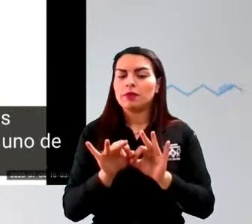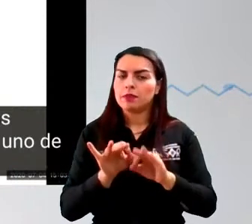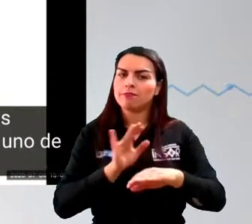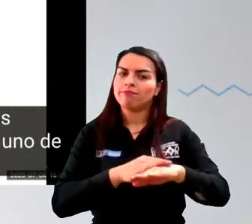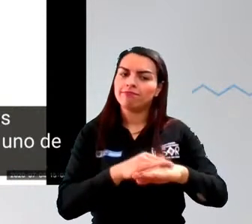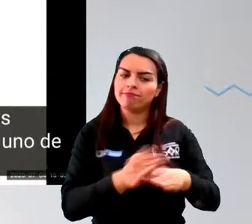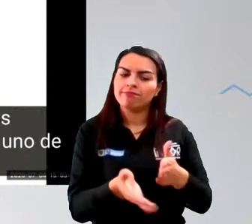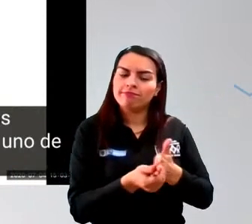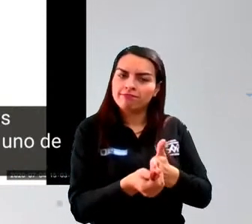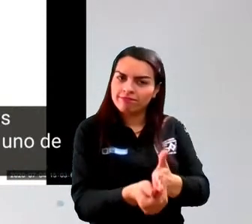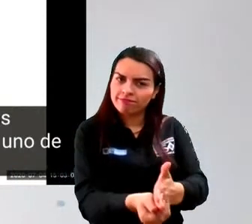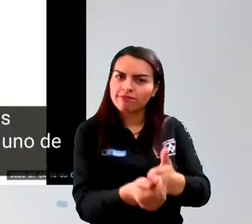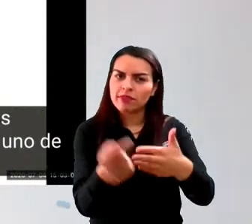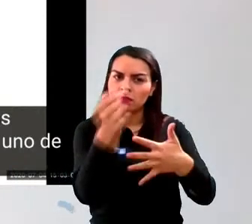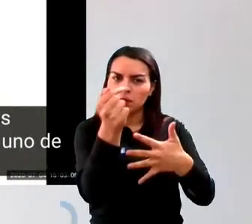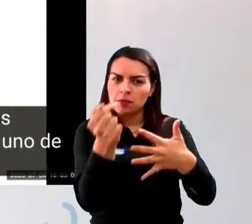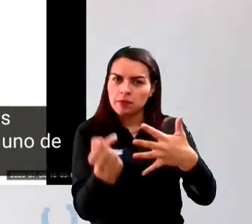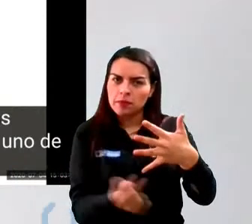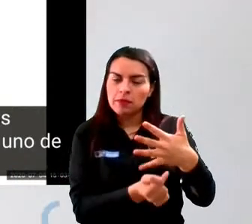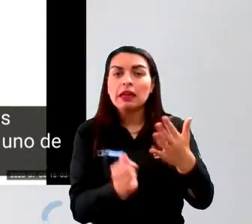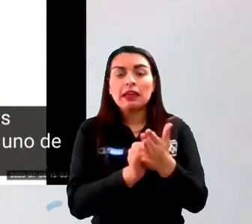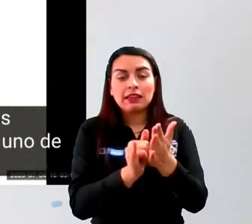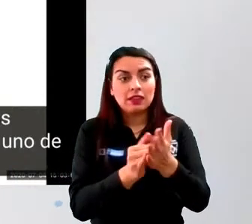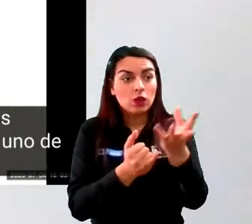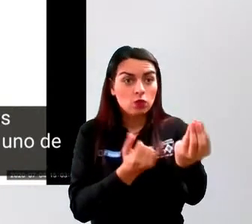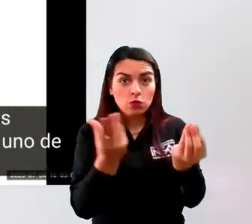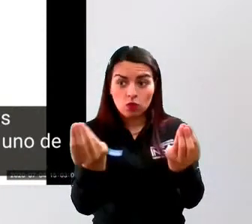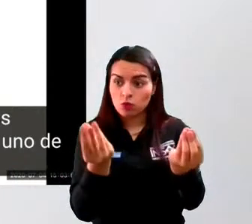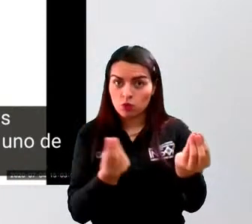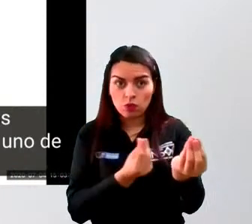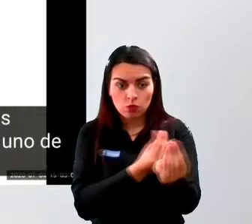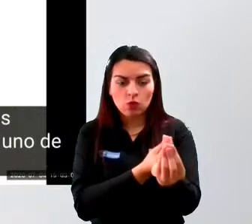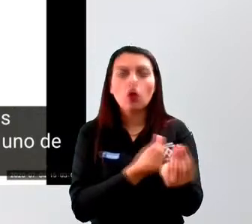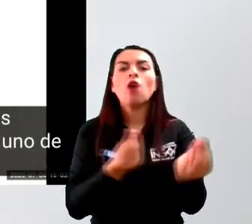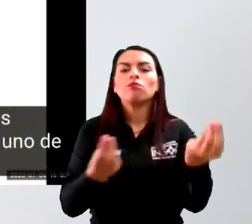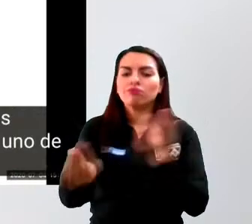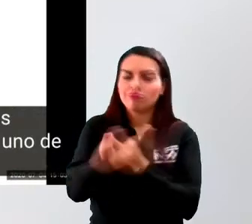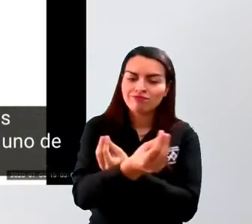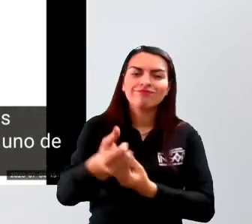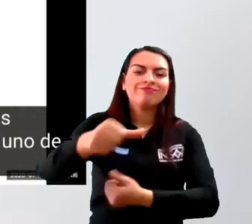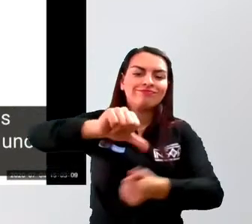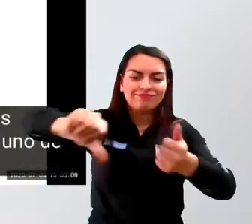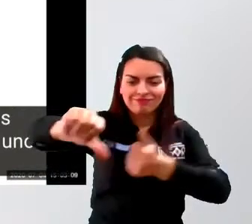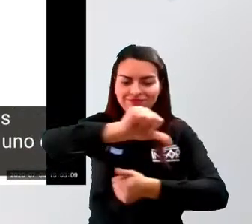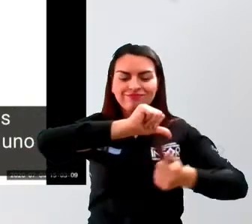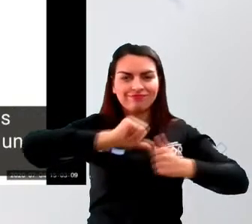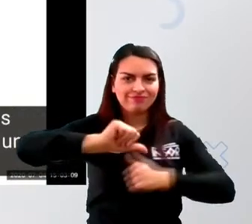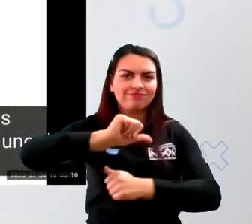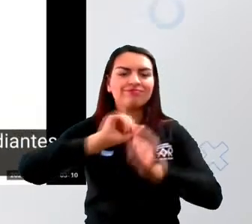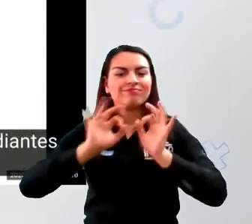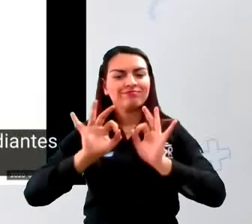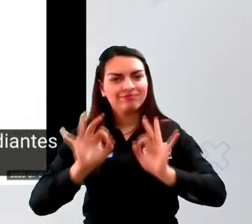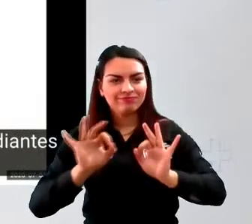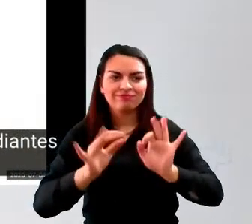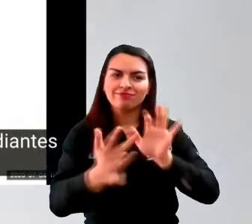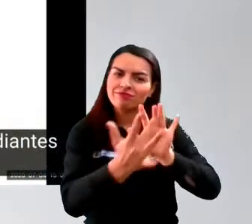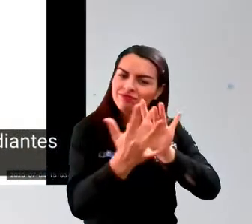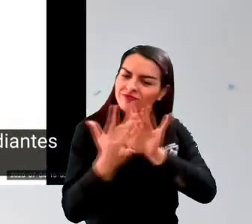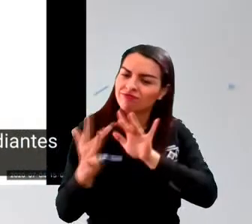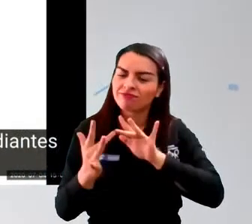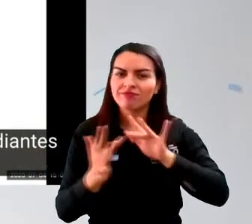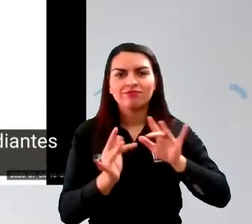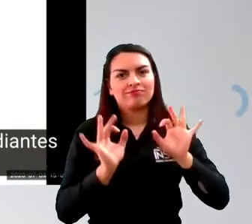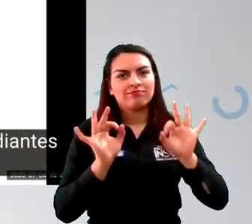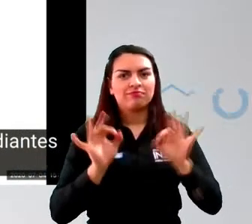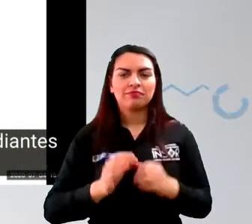y que usted rote entre grupos y se asegure de conectar con cada uno de ellos. Tenga